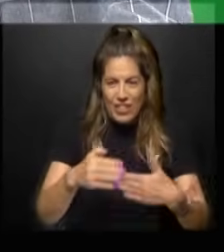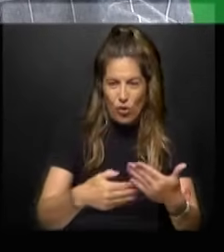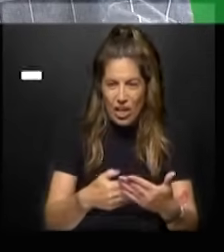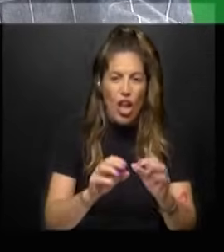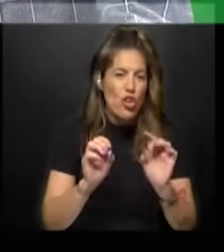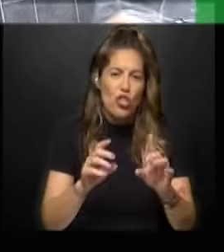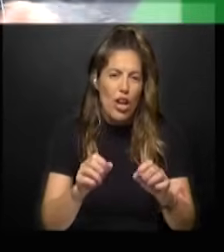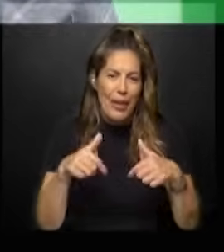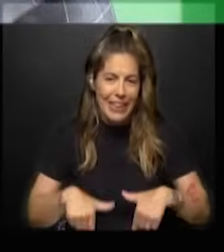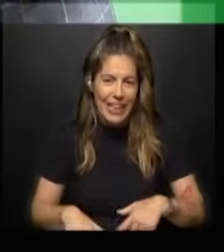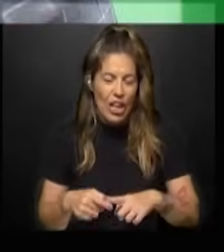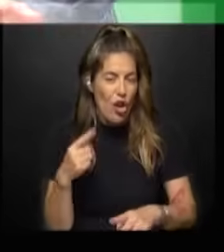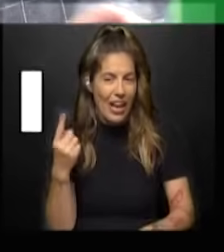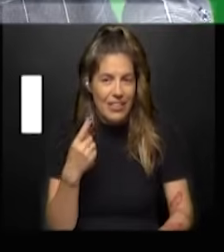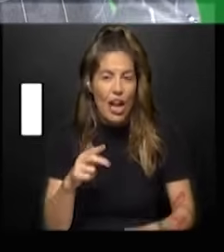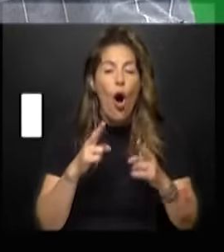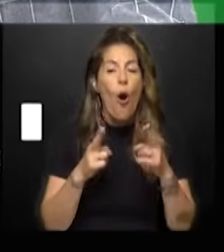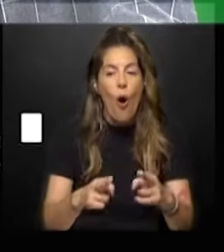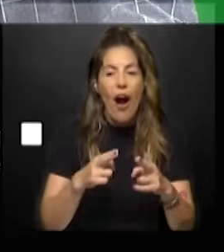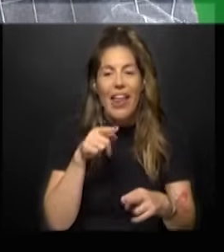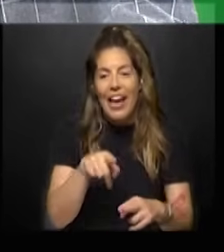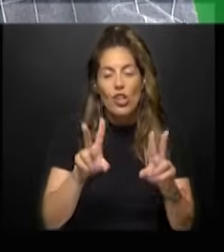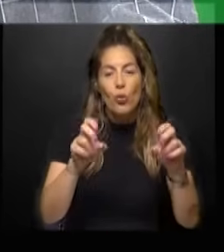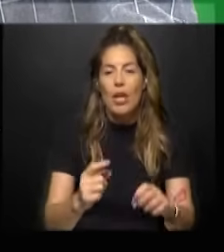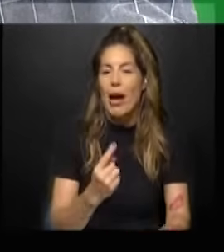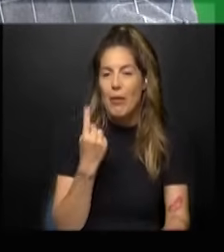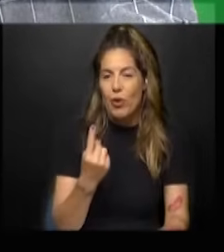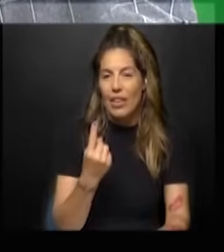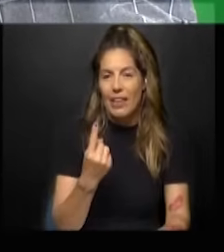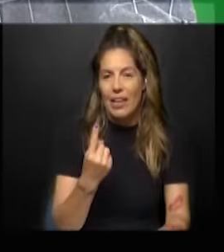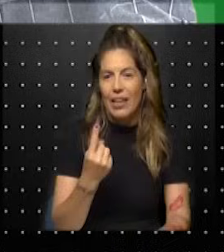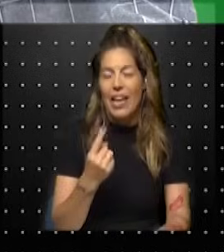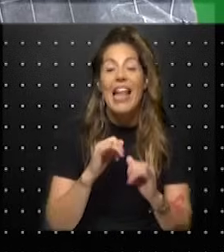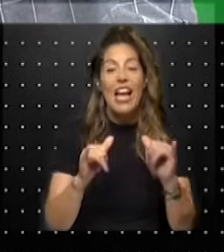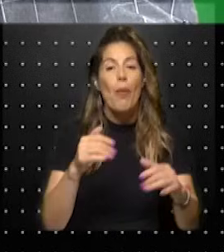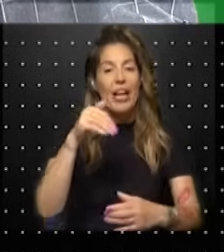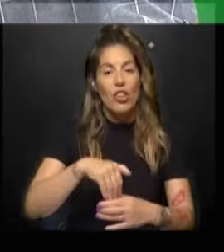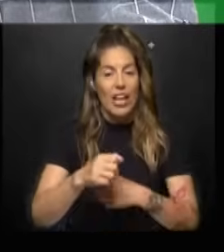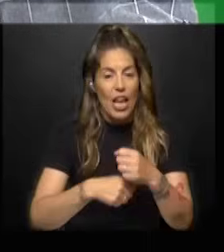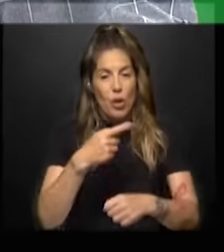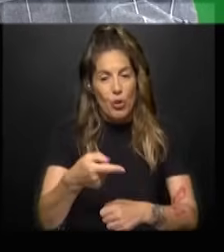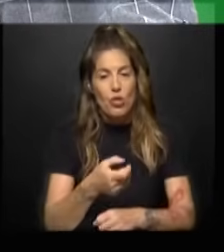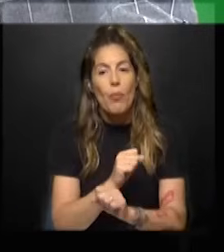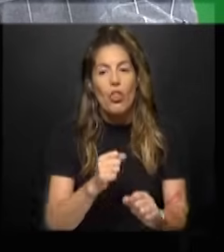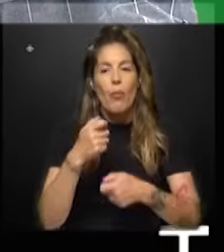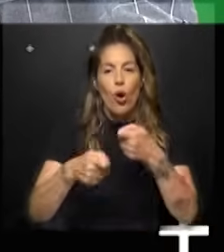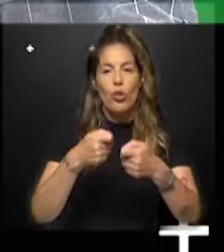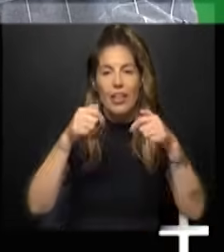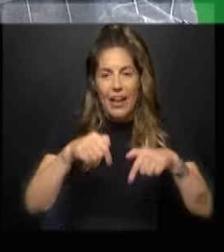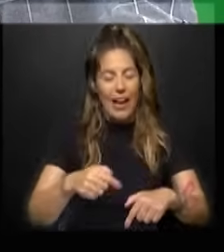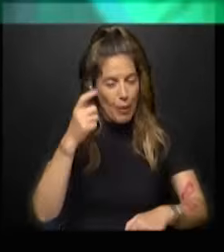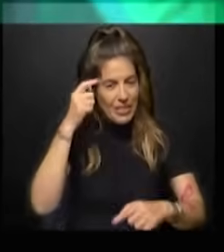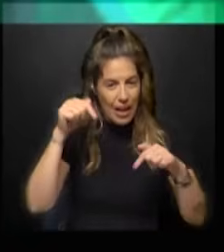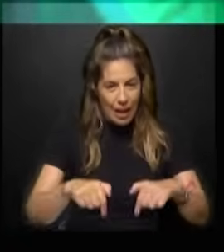solamente con la Cancillería. Ojalá, repito, esto sea un tema central en la campaña electoral el año que viene y que podamos contribuir desde la reflexión